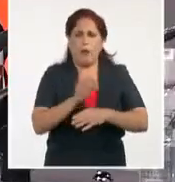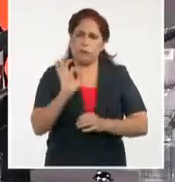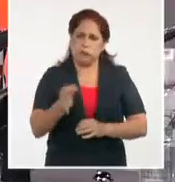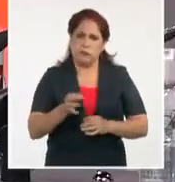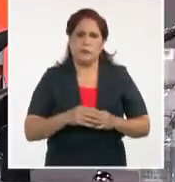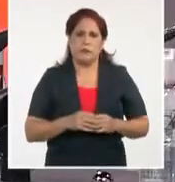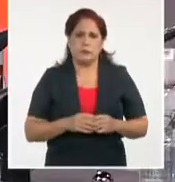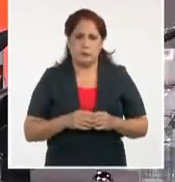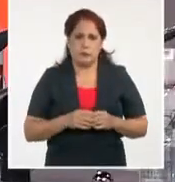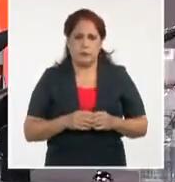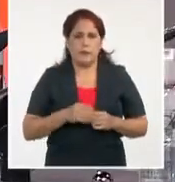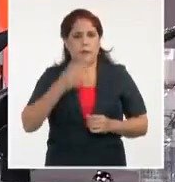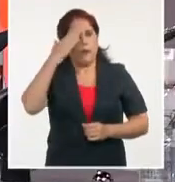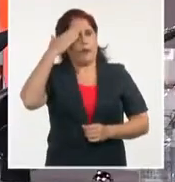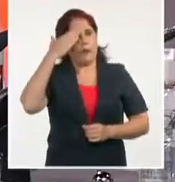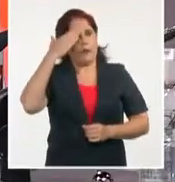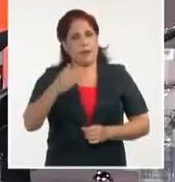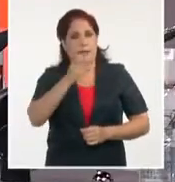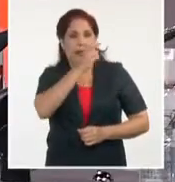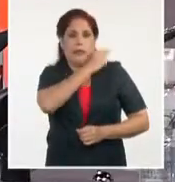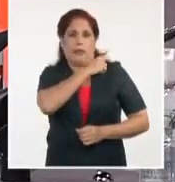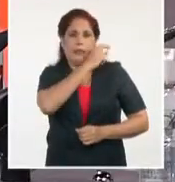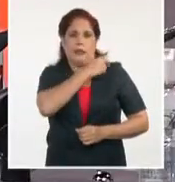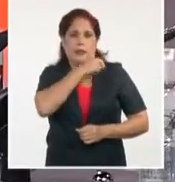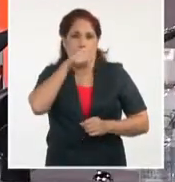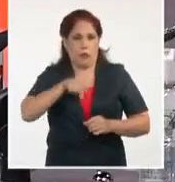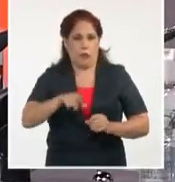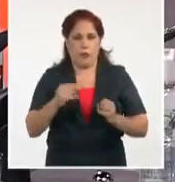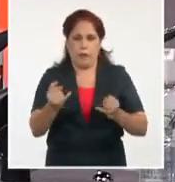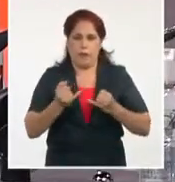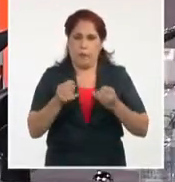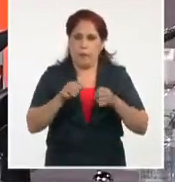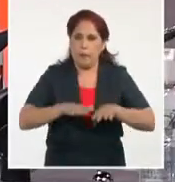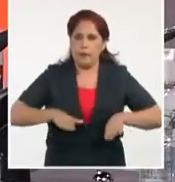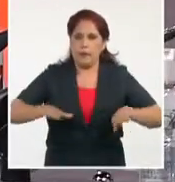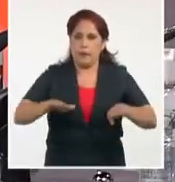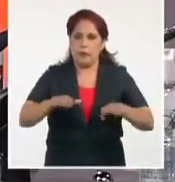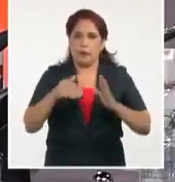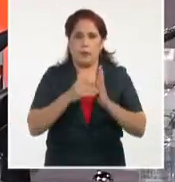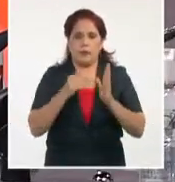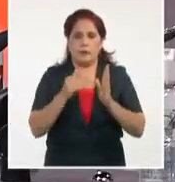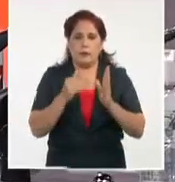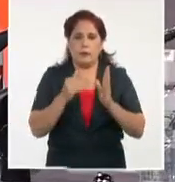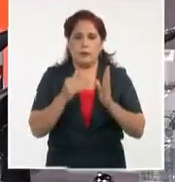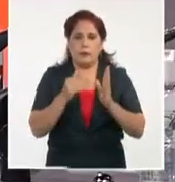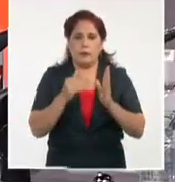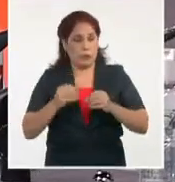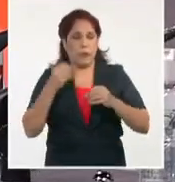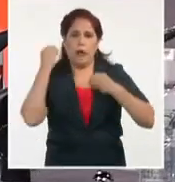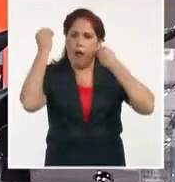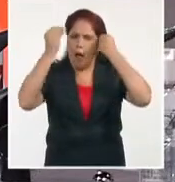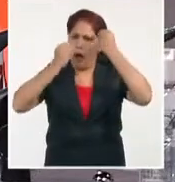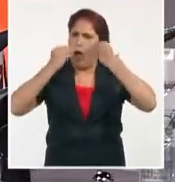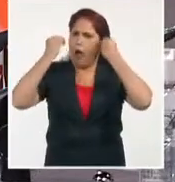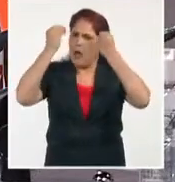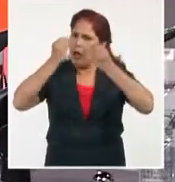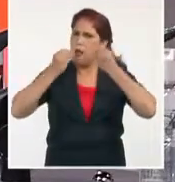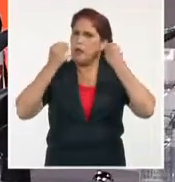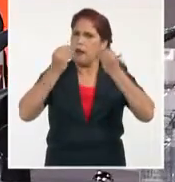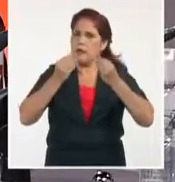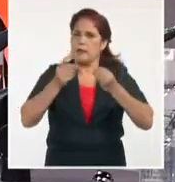las variantes. Gracias, teniente coronel, por estar con nosotros esta tarde. Bueno, resultado, un análisis ha